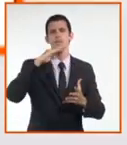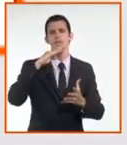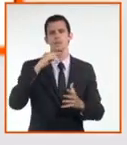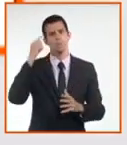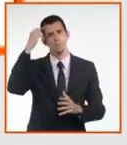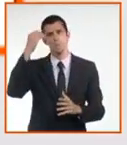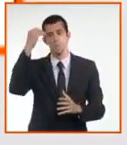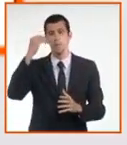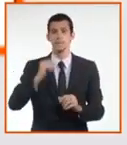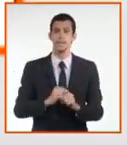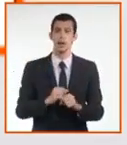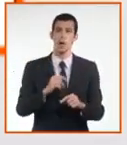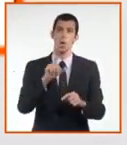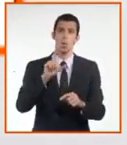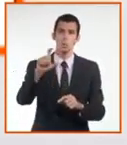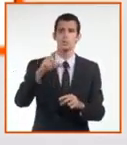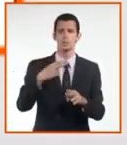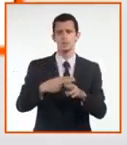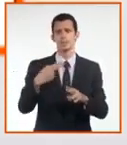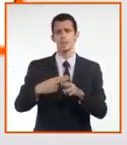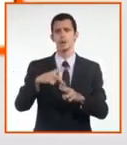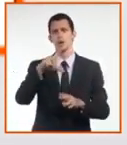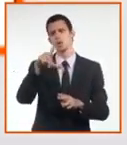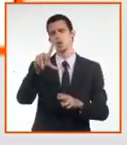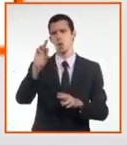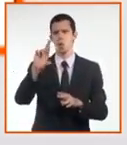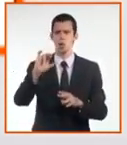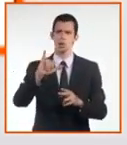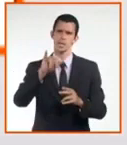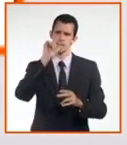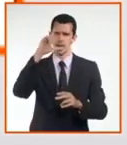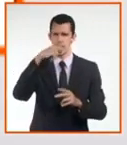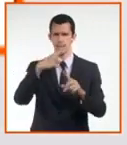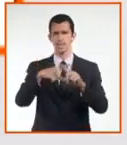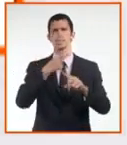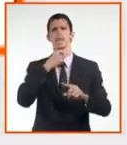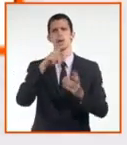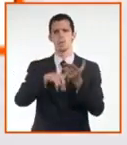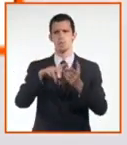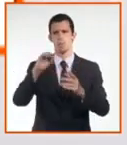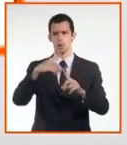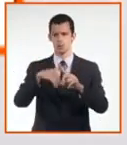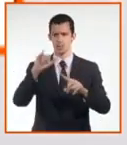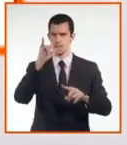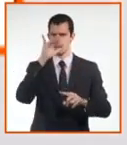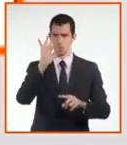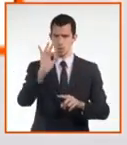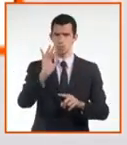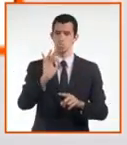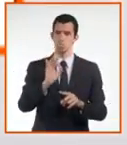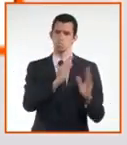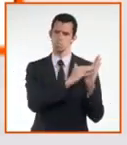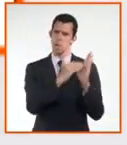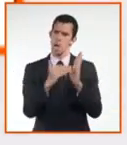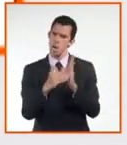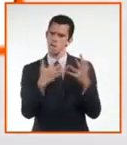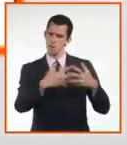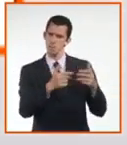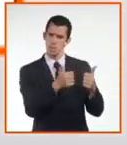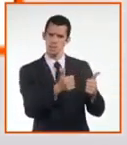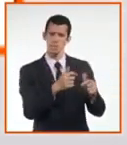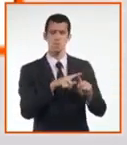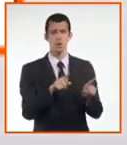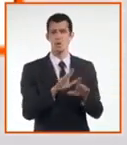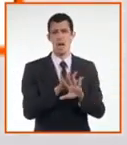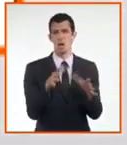entonces pudimos producir en estos meses pero ya se agotó todavía lo mejor que de alguna farmacia colorea ese polio pero